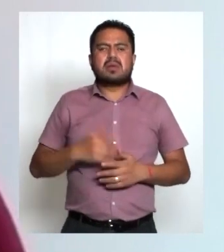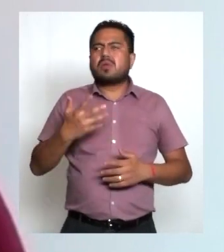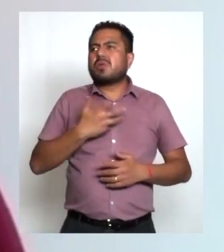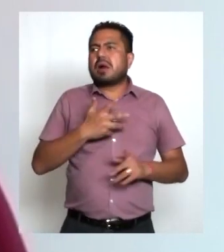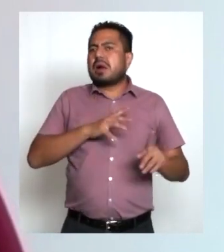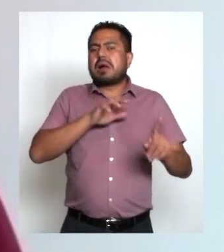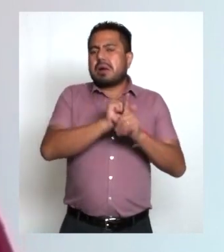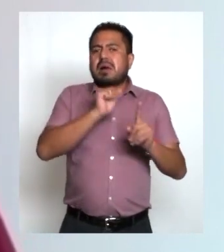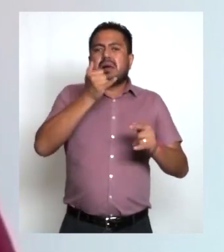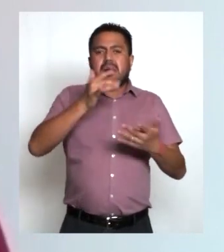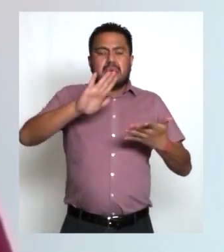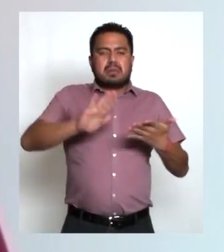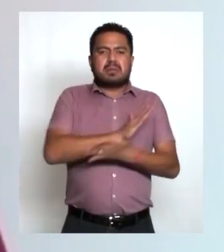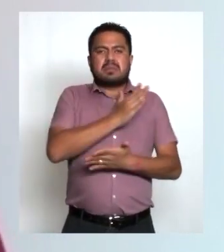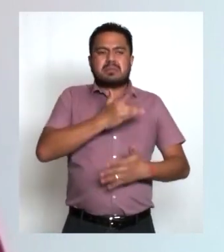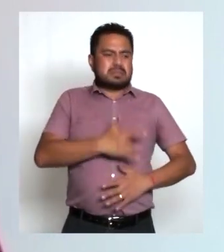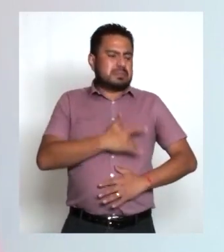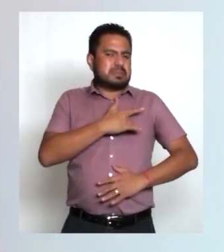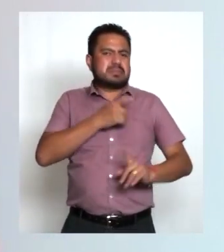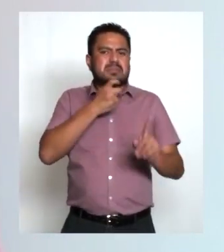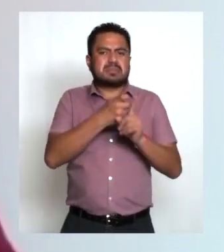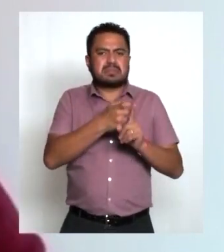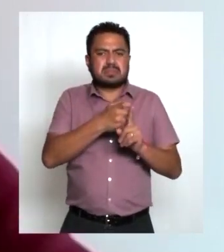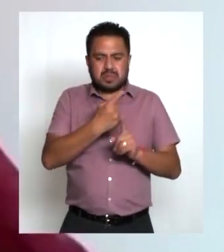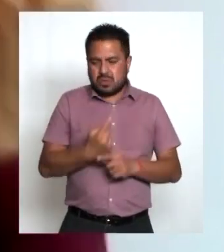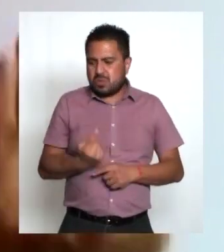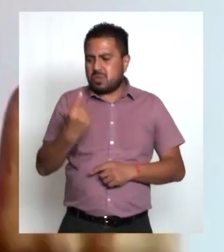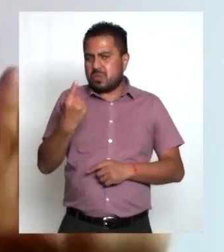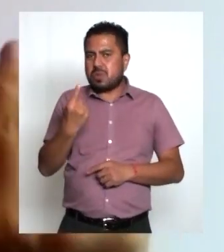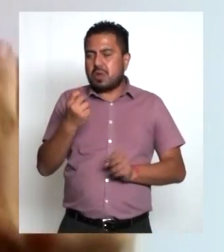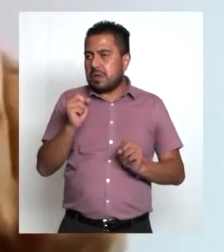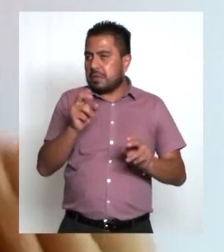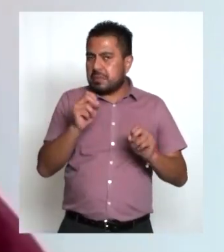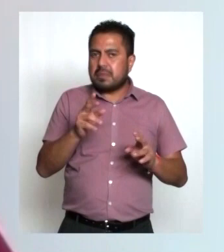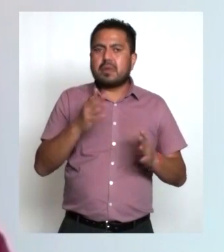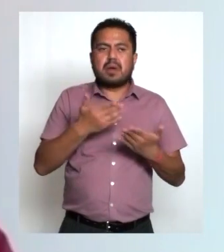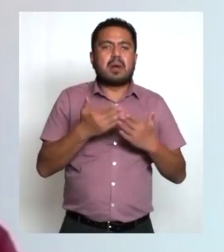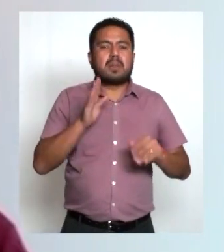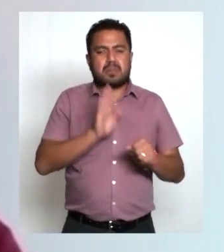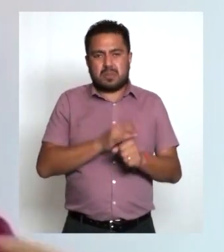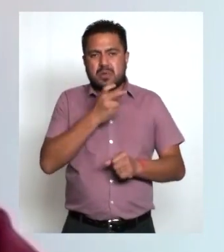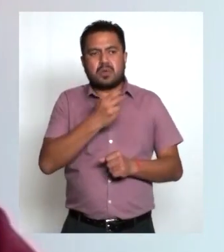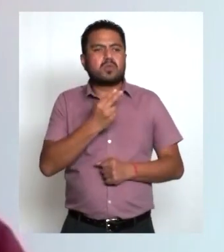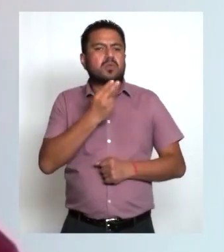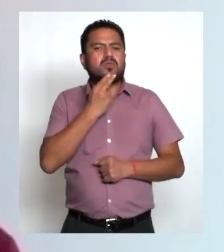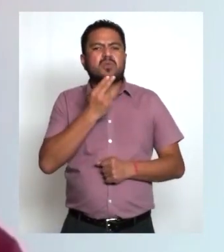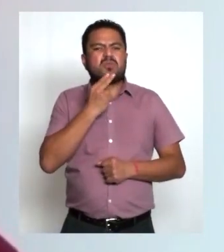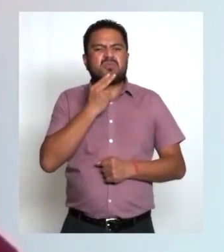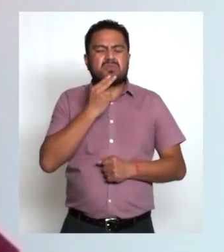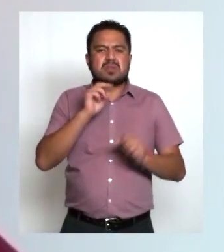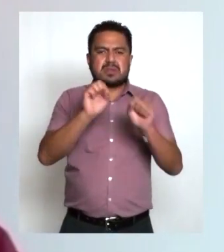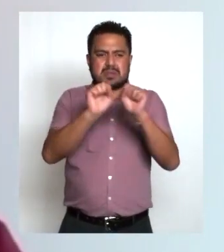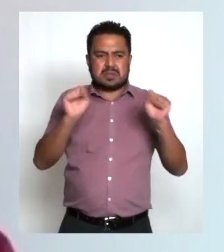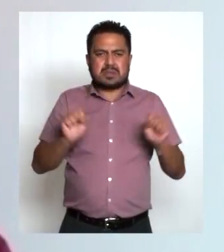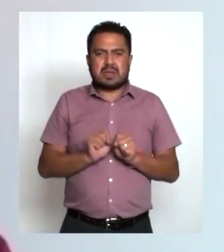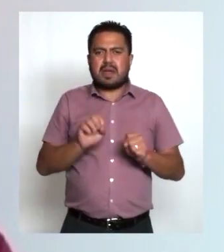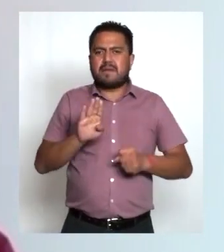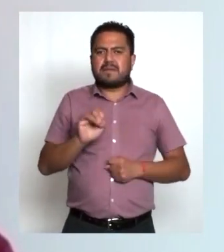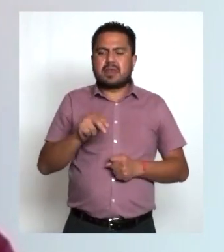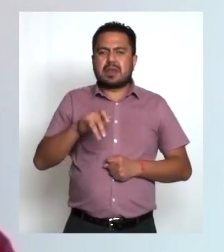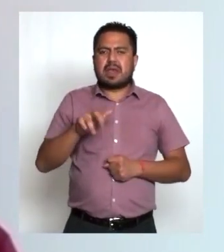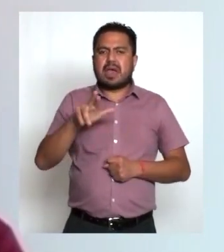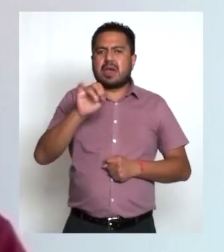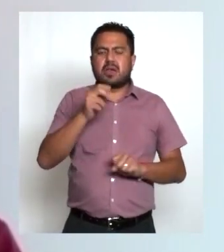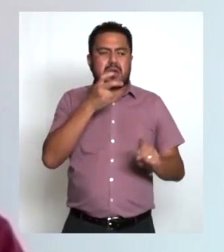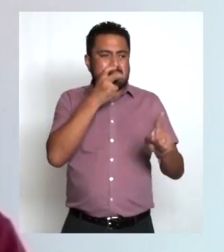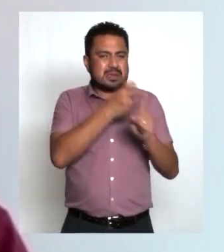es cargado, y el encendido significa es el 1, ¿ok? Entonces por eso se utiliza el sistema